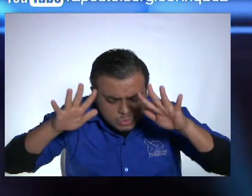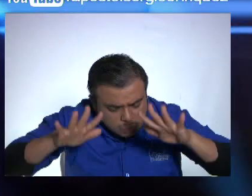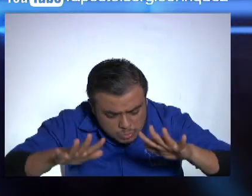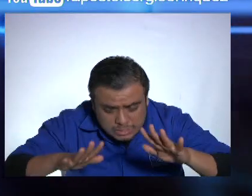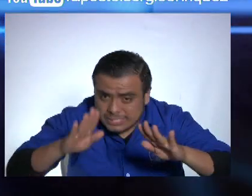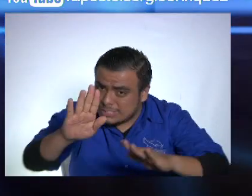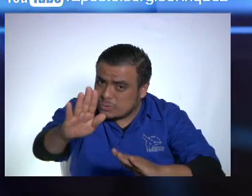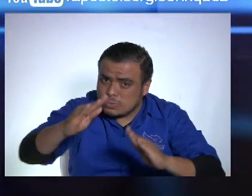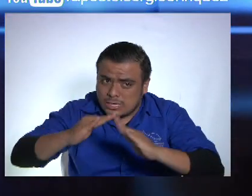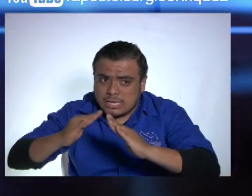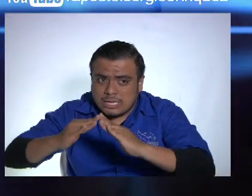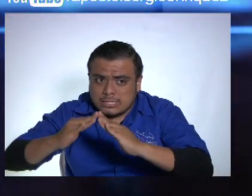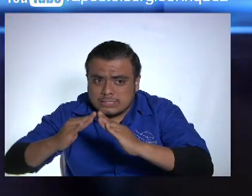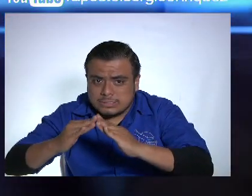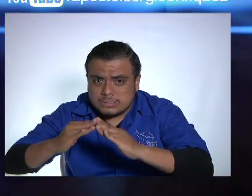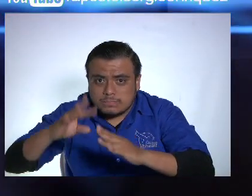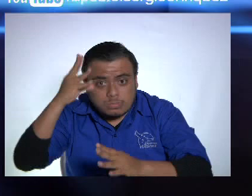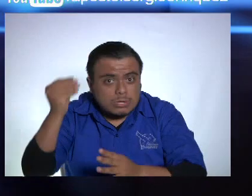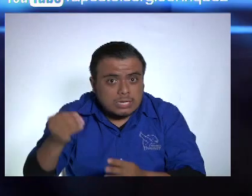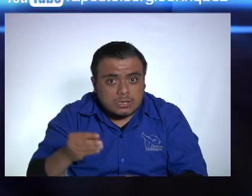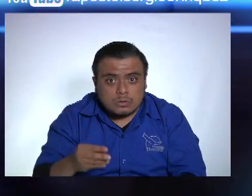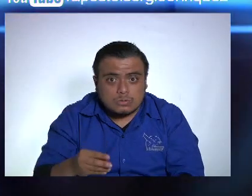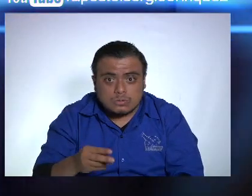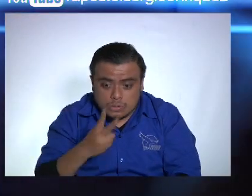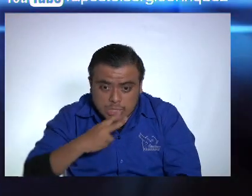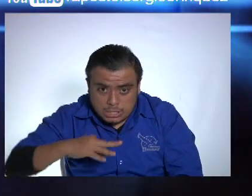Créame que crecen